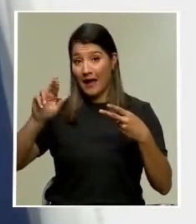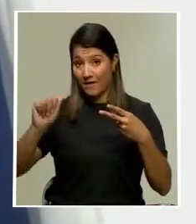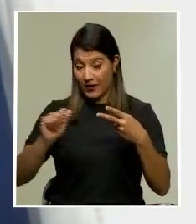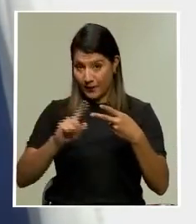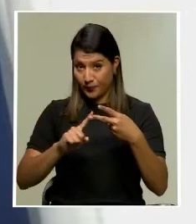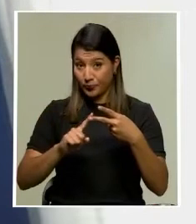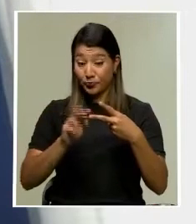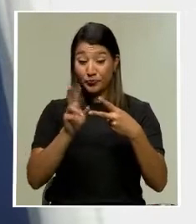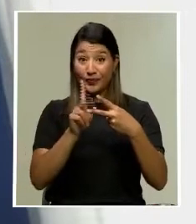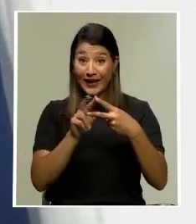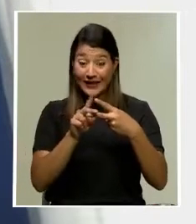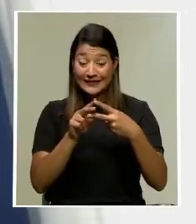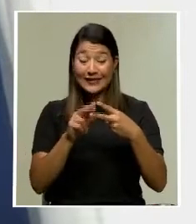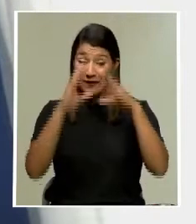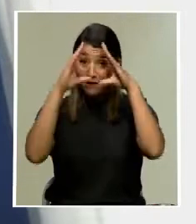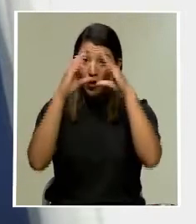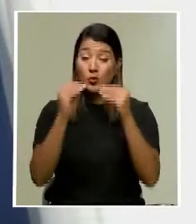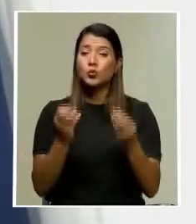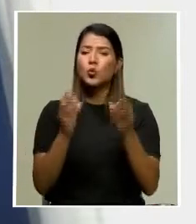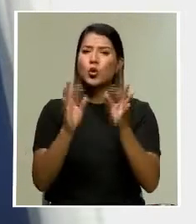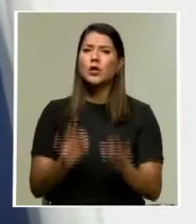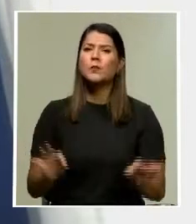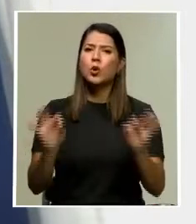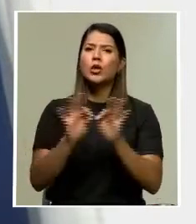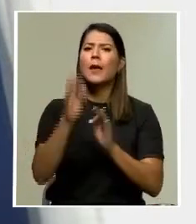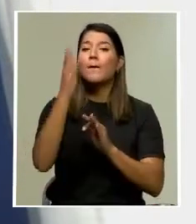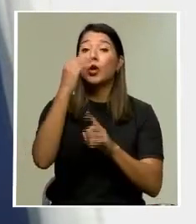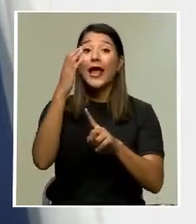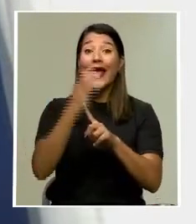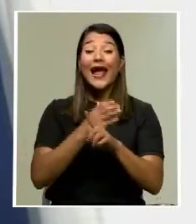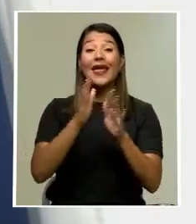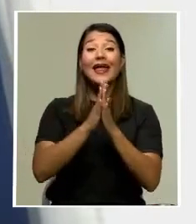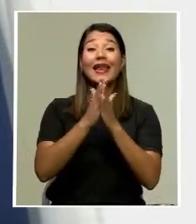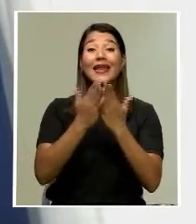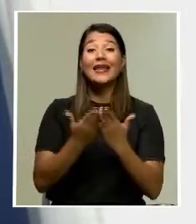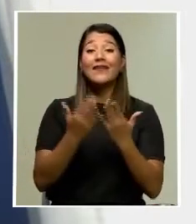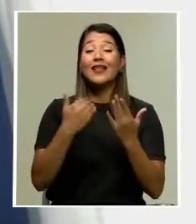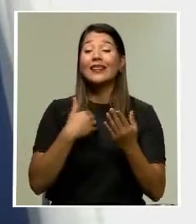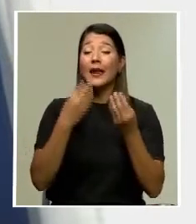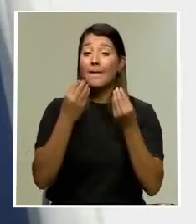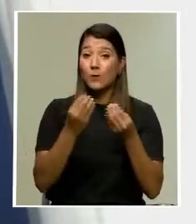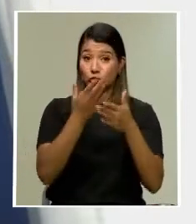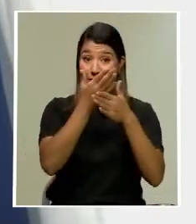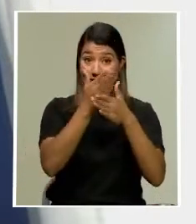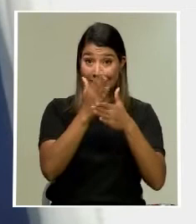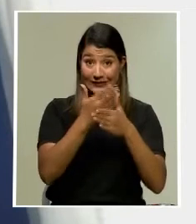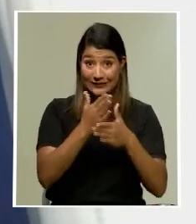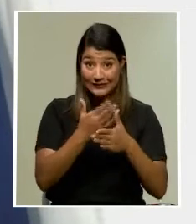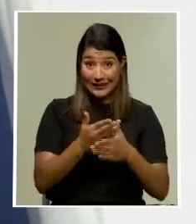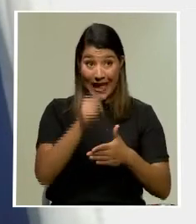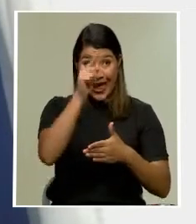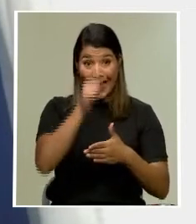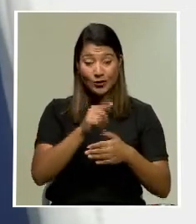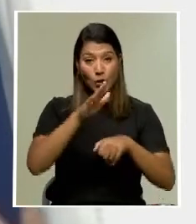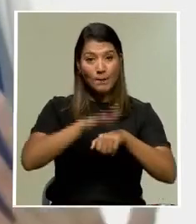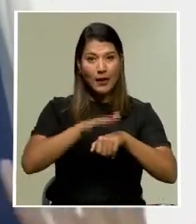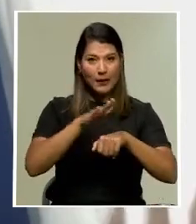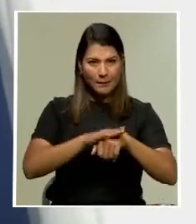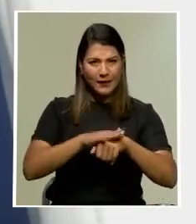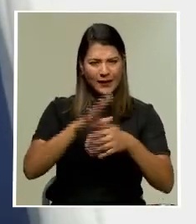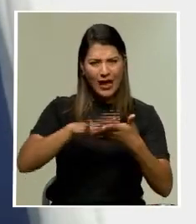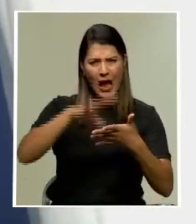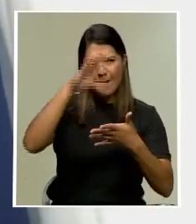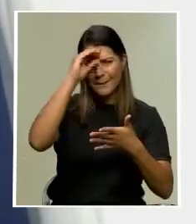relevancia de estos materiales es que cada libro cuenta con muchas secciones que permiten abarcar desde